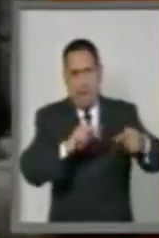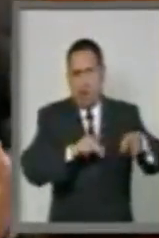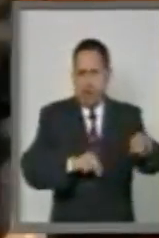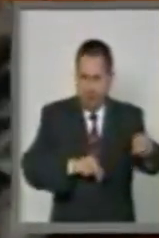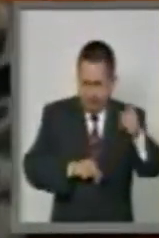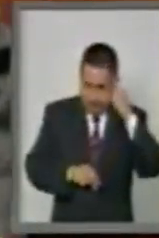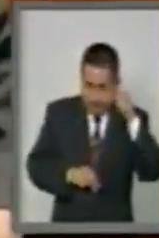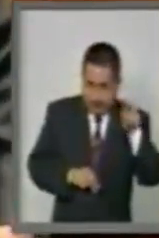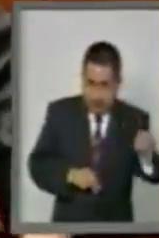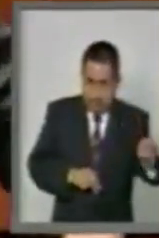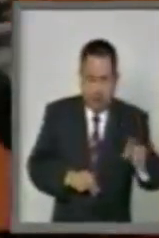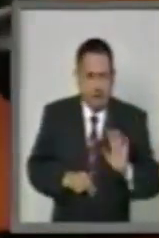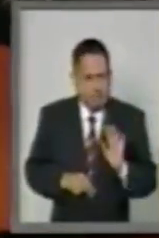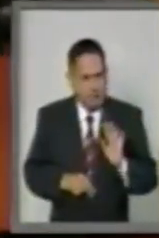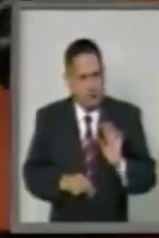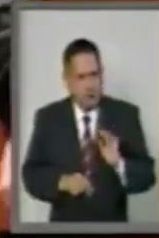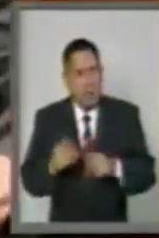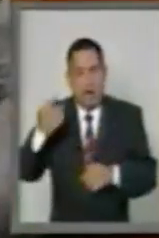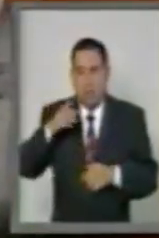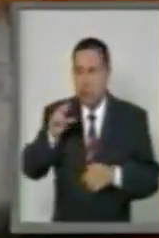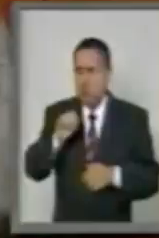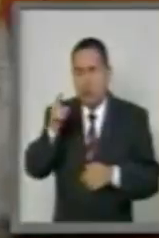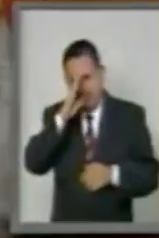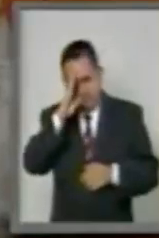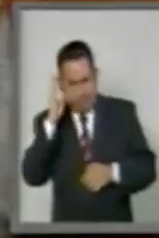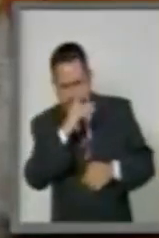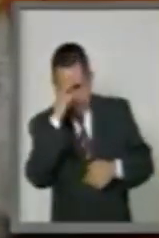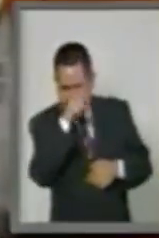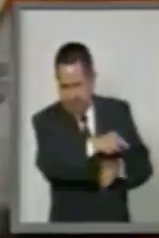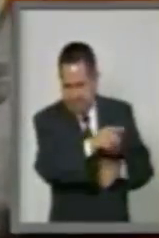¿verdad? Cambiaron para usted, se lo dijo Zoé.